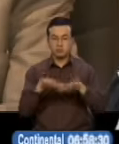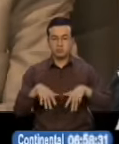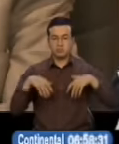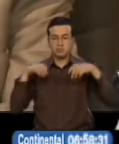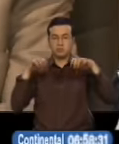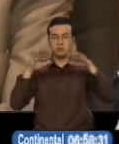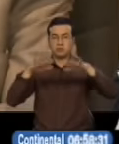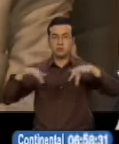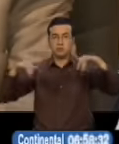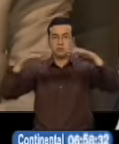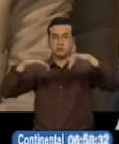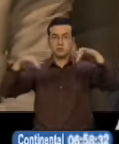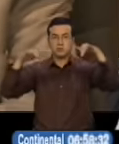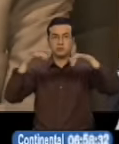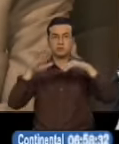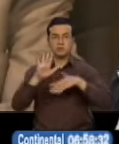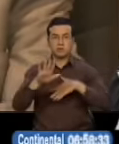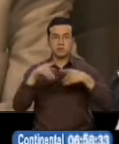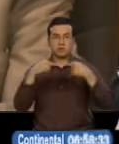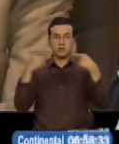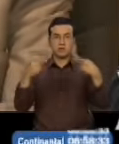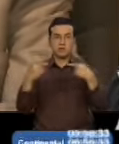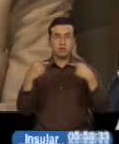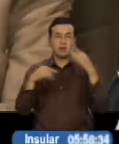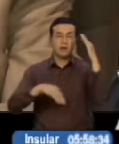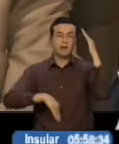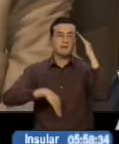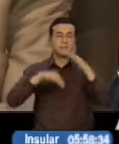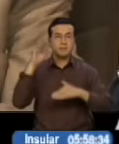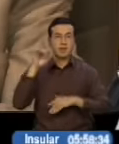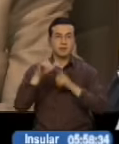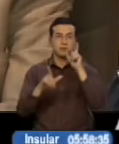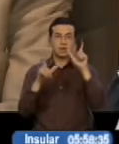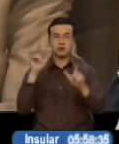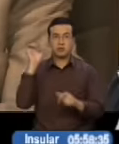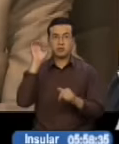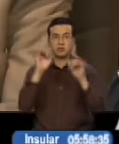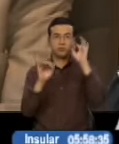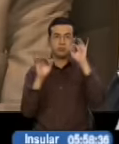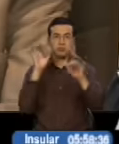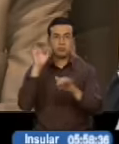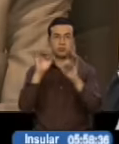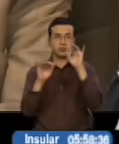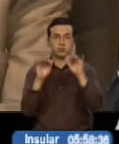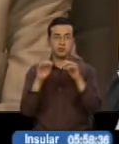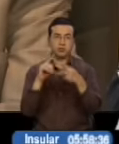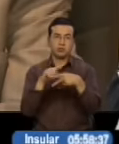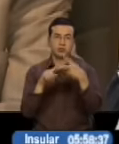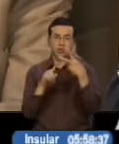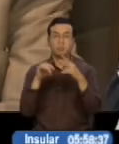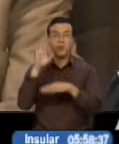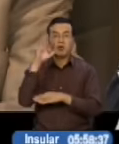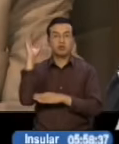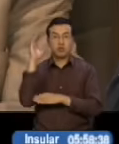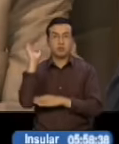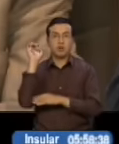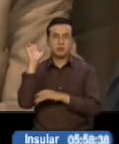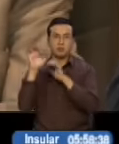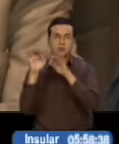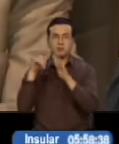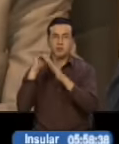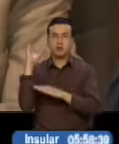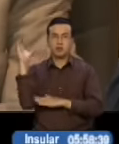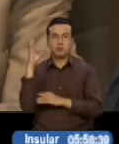En virtud de que este partido va a ser el que más hinchada visitante tenga, por dos condiciones. Primero, la cantidad